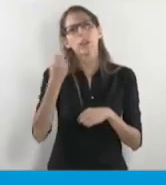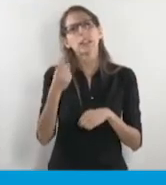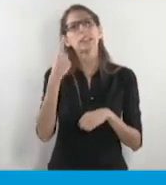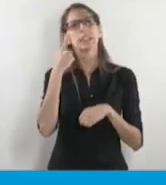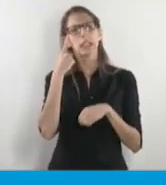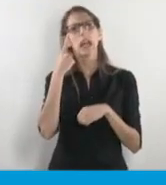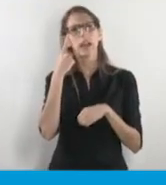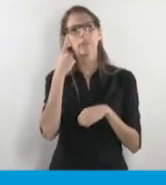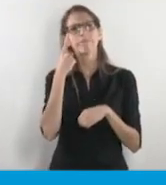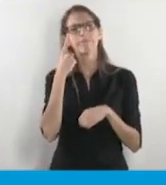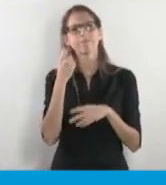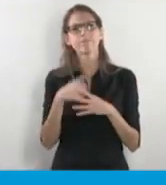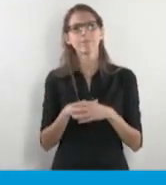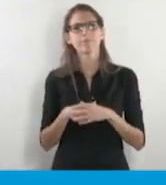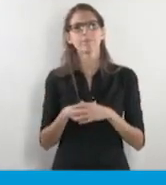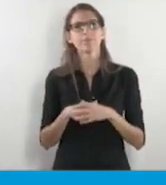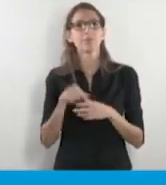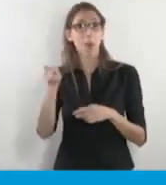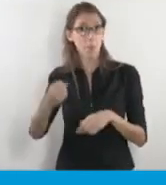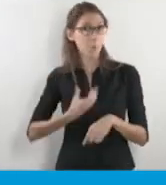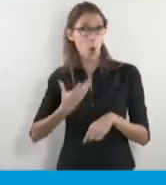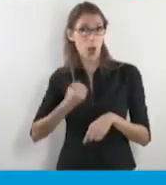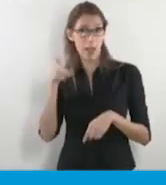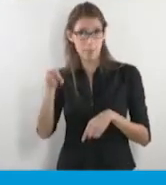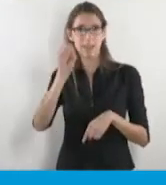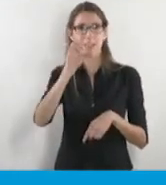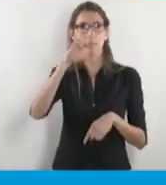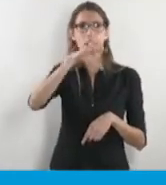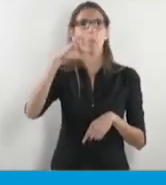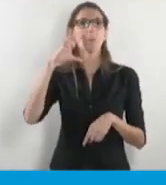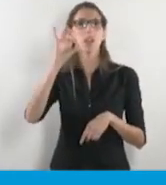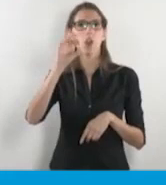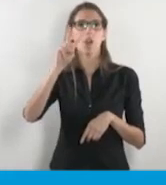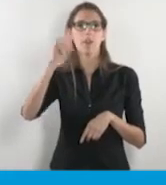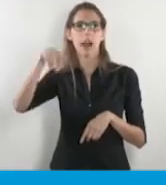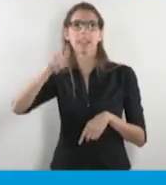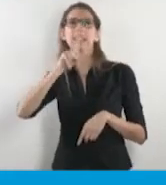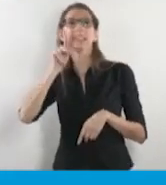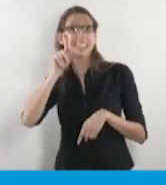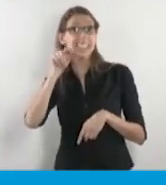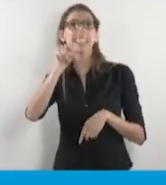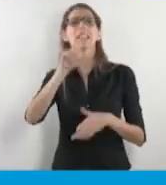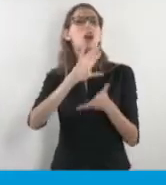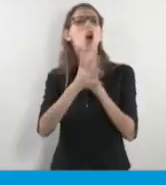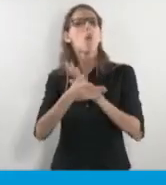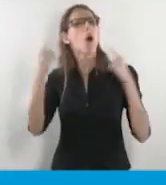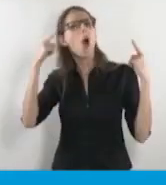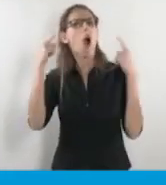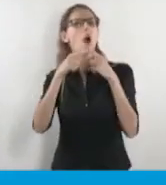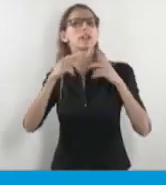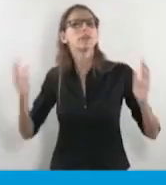me parece justamente está este poema pib avanti como una oda a seguir adelante a la